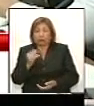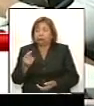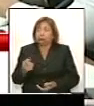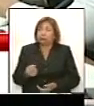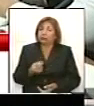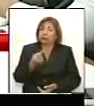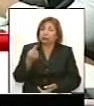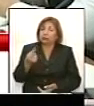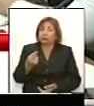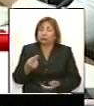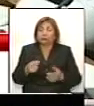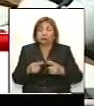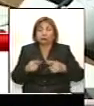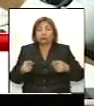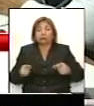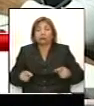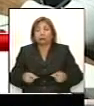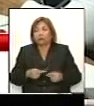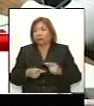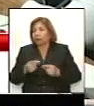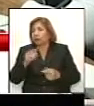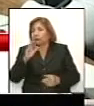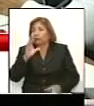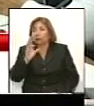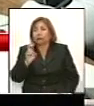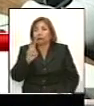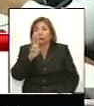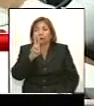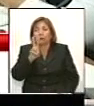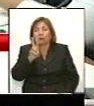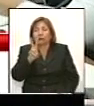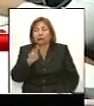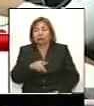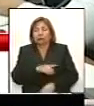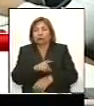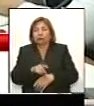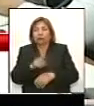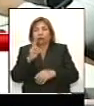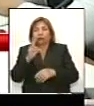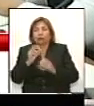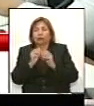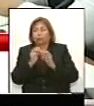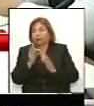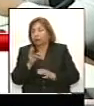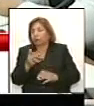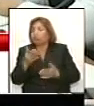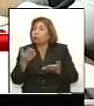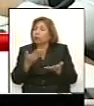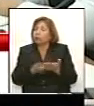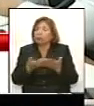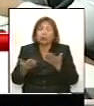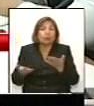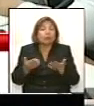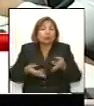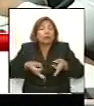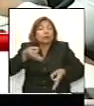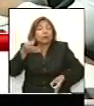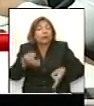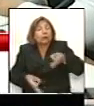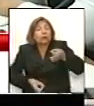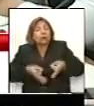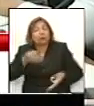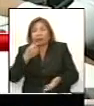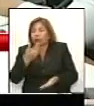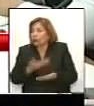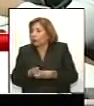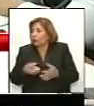puedo geolocalizar durante las 72 horas también que tiene que salir la convalidación judicial. Es así como